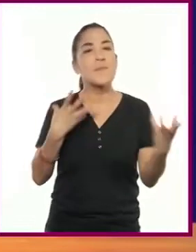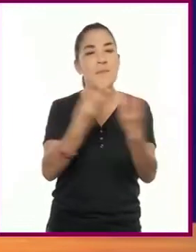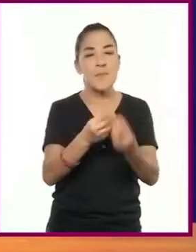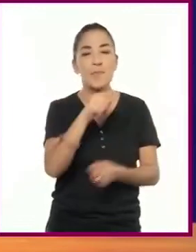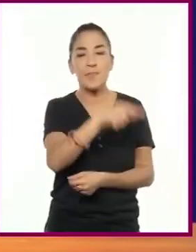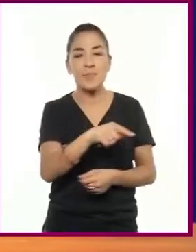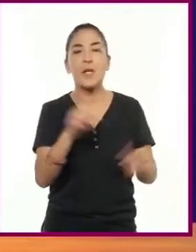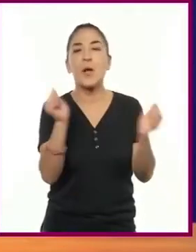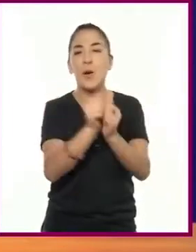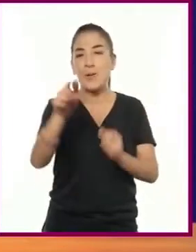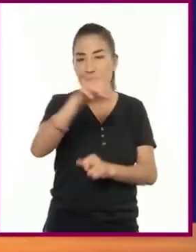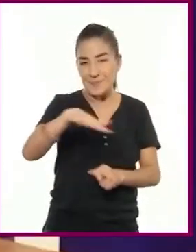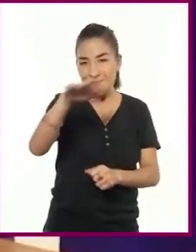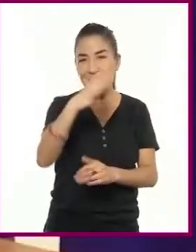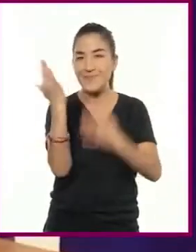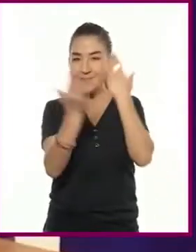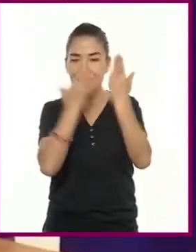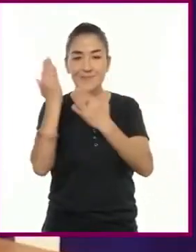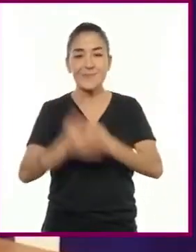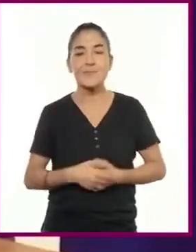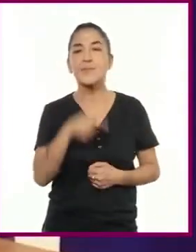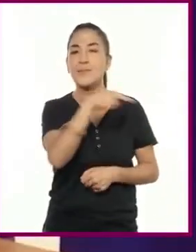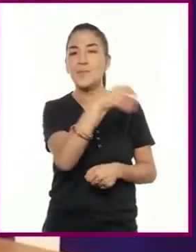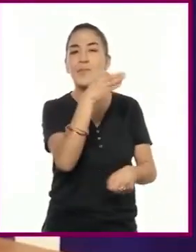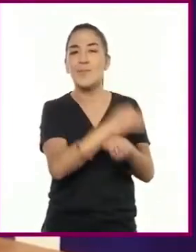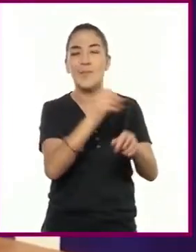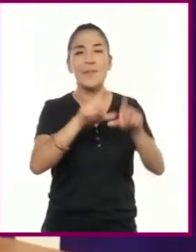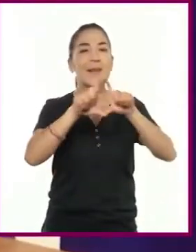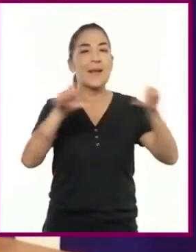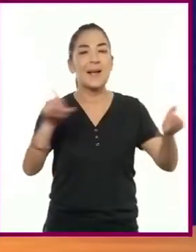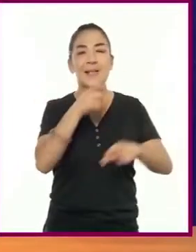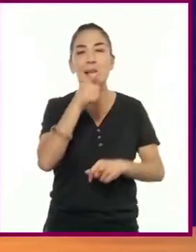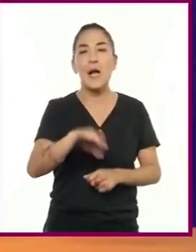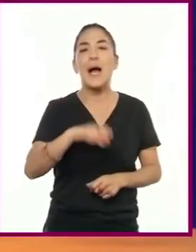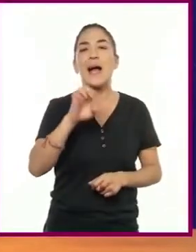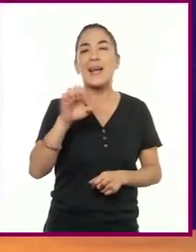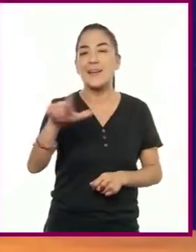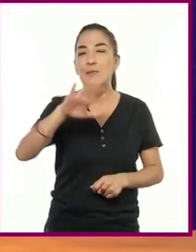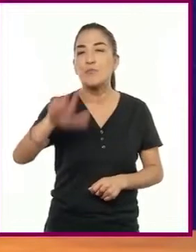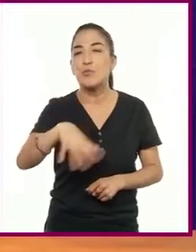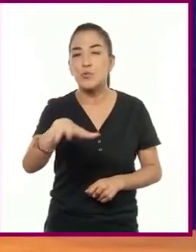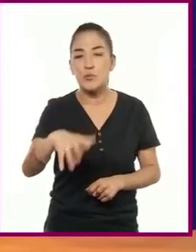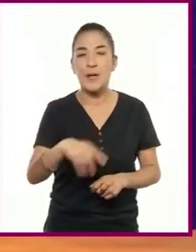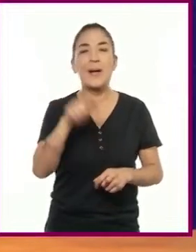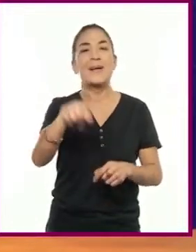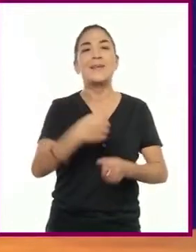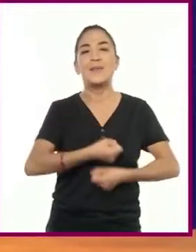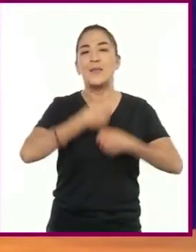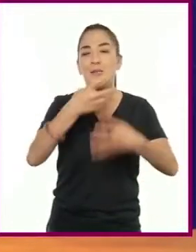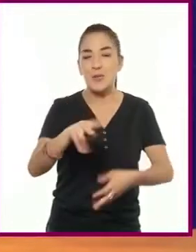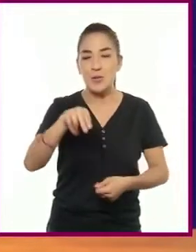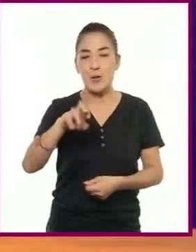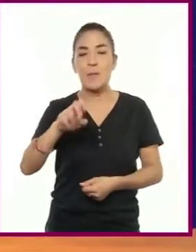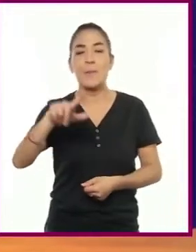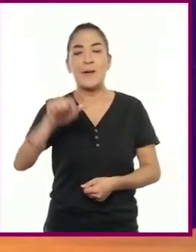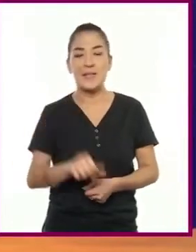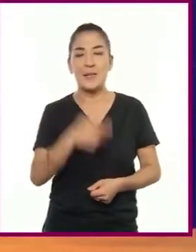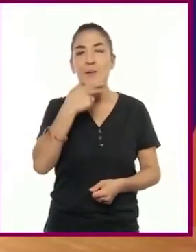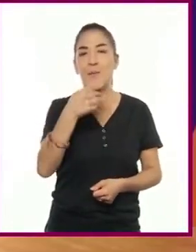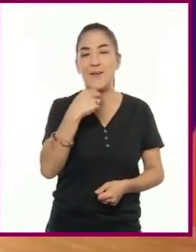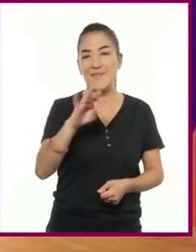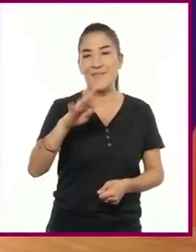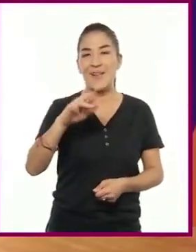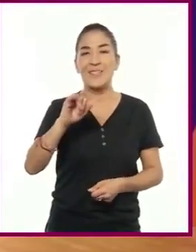con las y los estudiantes este fragmento del Buscón, novela picaresca de Francisco de